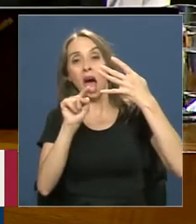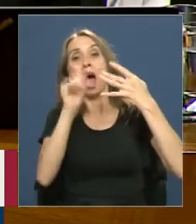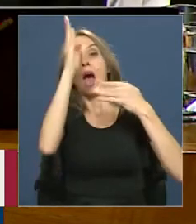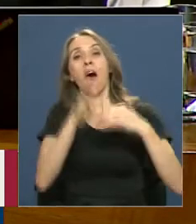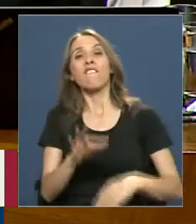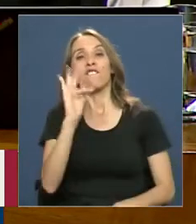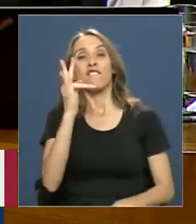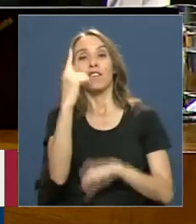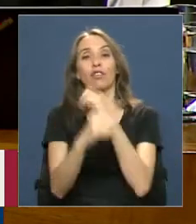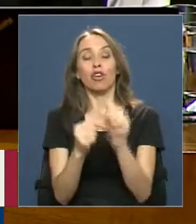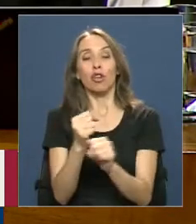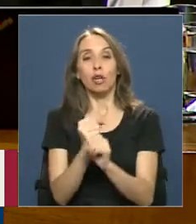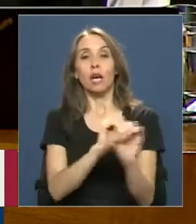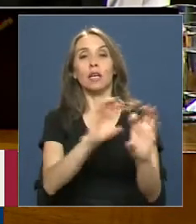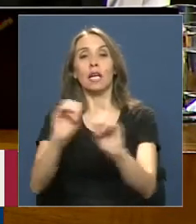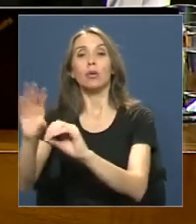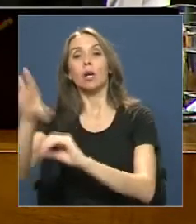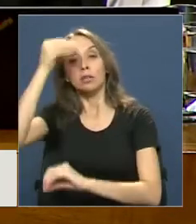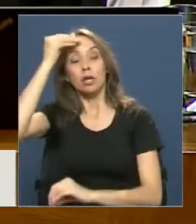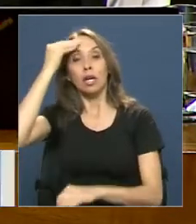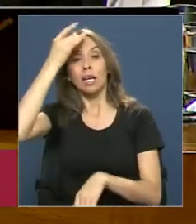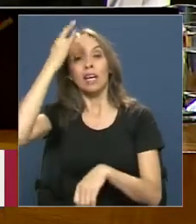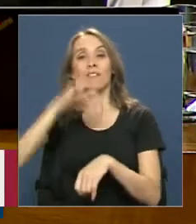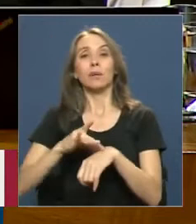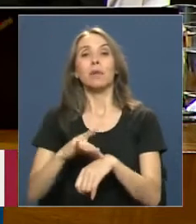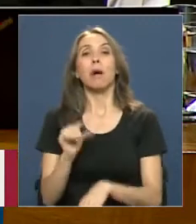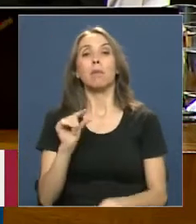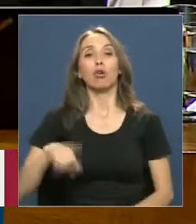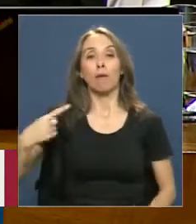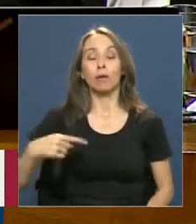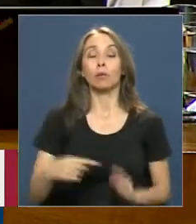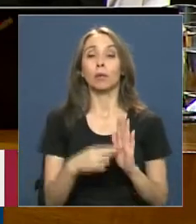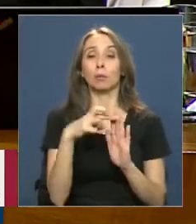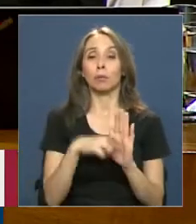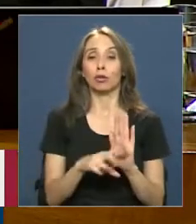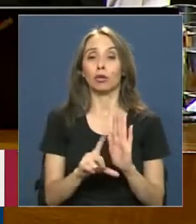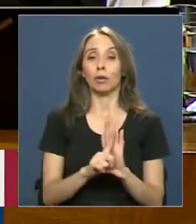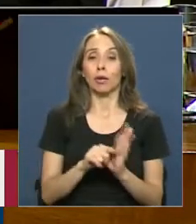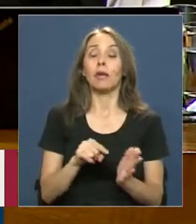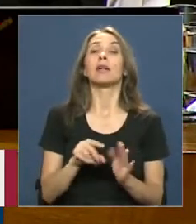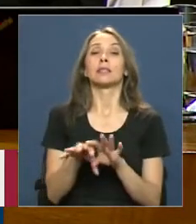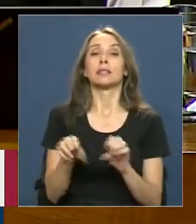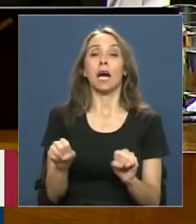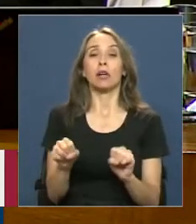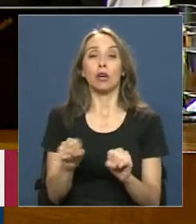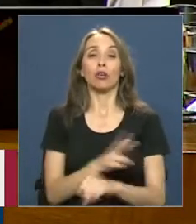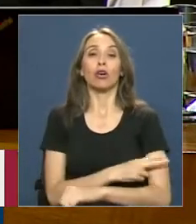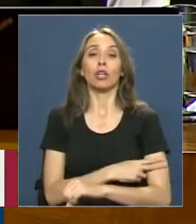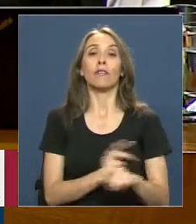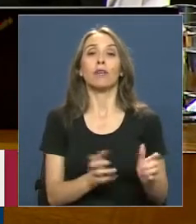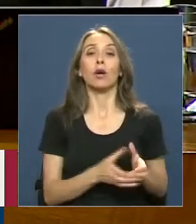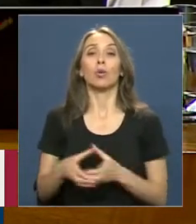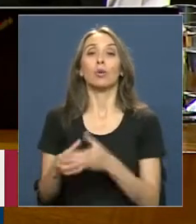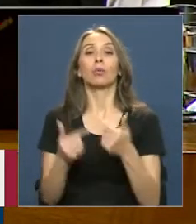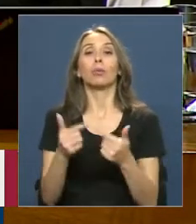de la Educación y Concientización sobre las Enfermedades Poco Frecuentes. Recordemos que este fue un proyecto que se acordó en comités a solicitud de la